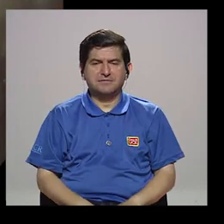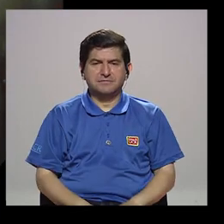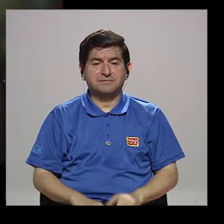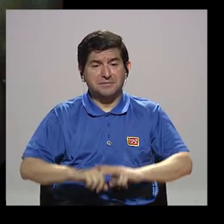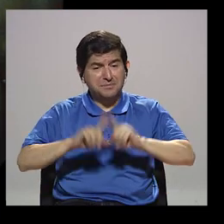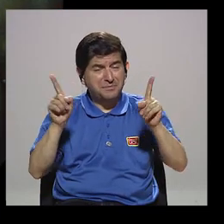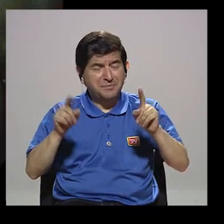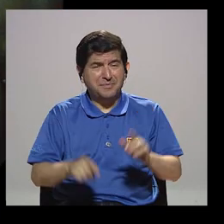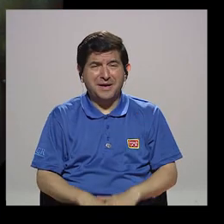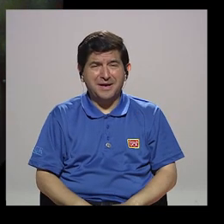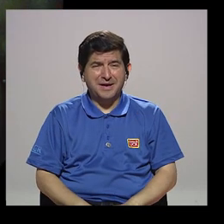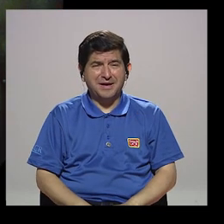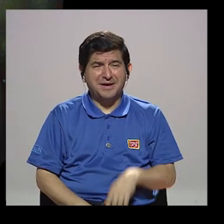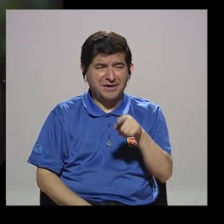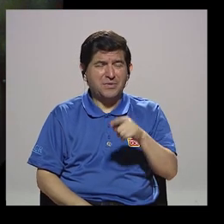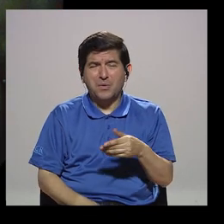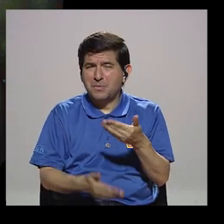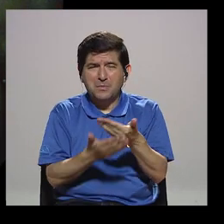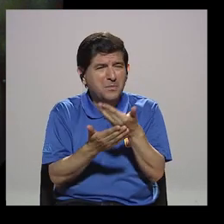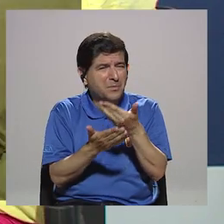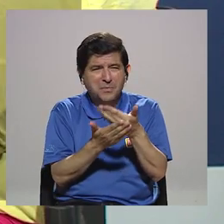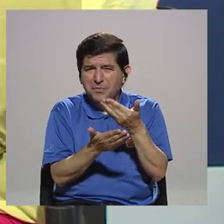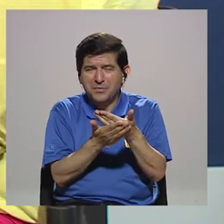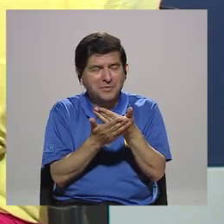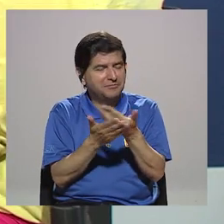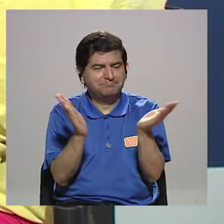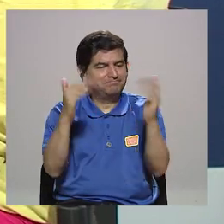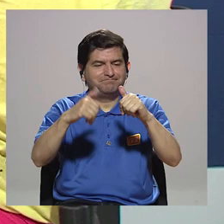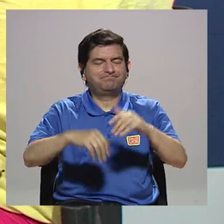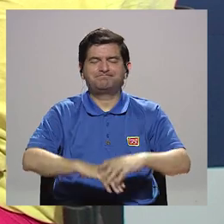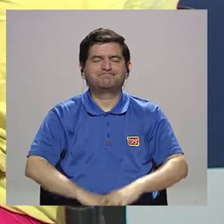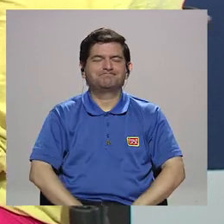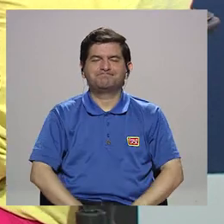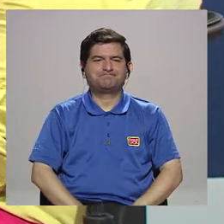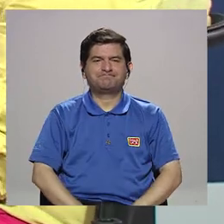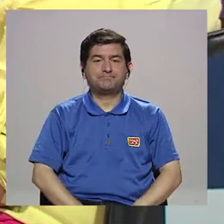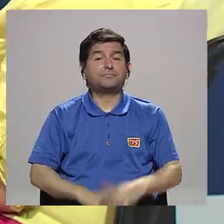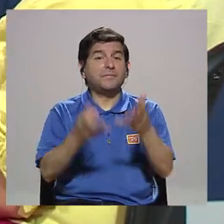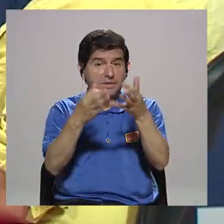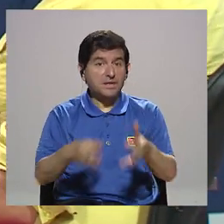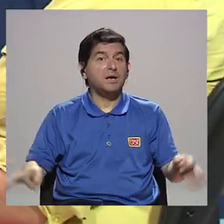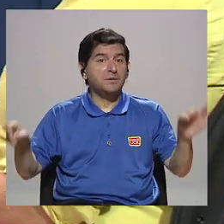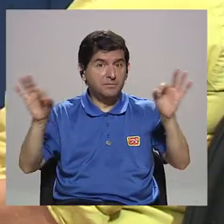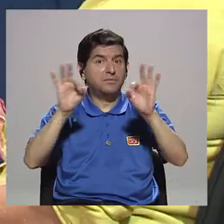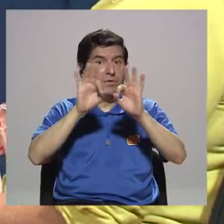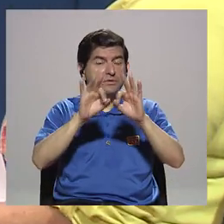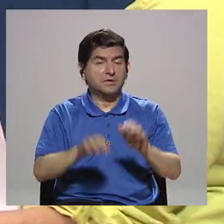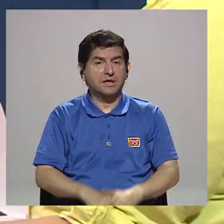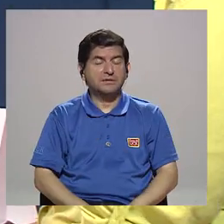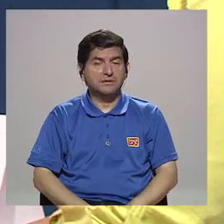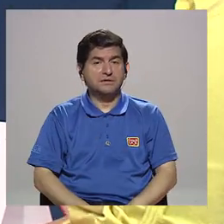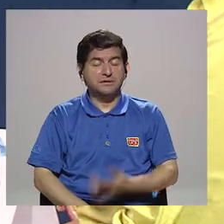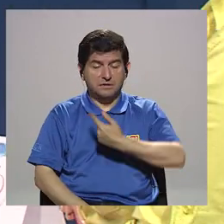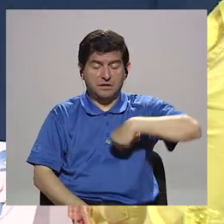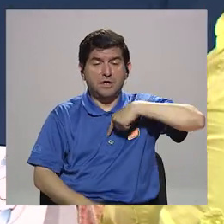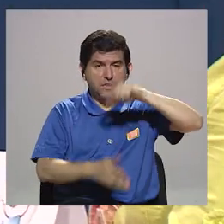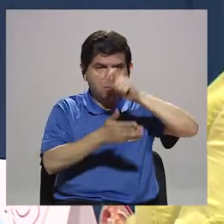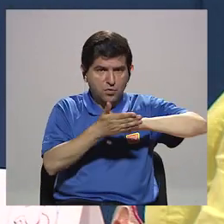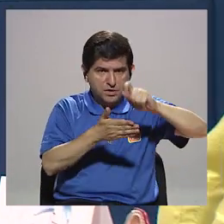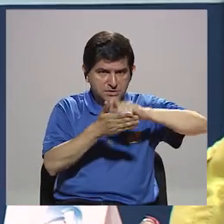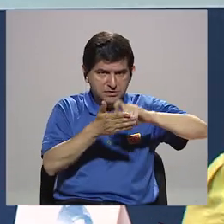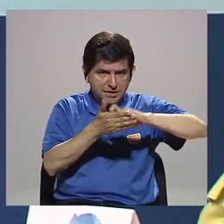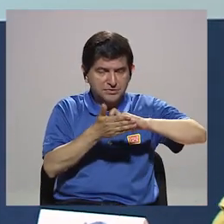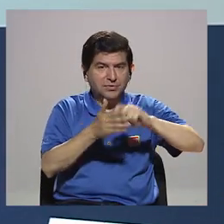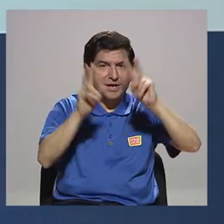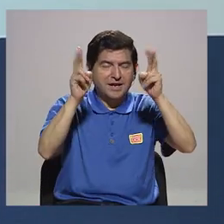de estómago, pero medicina basada en evidencia, nada. No, algo como... Lo más importante que la escuela de nosotros han